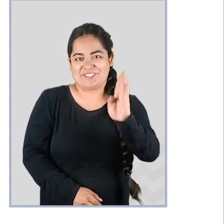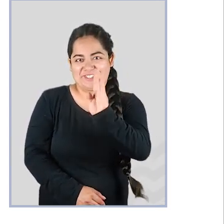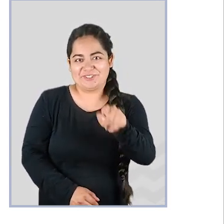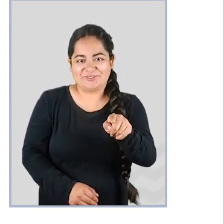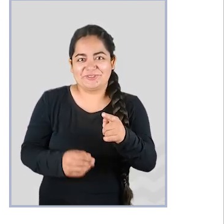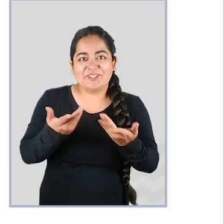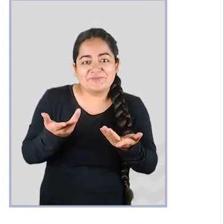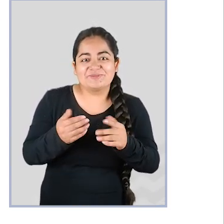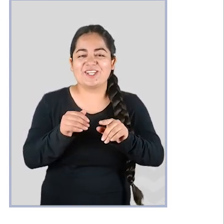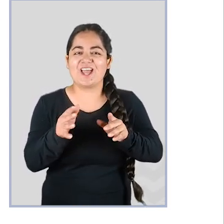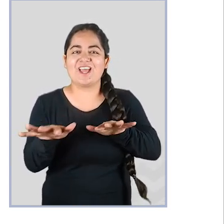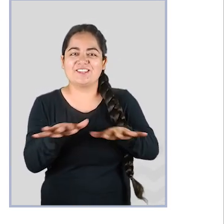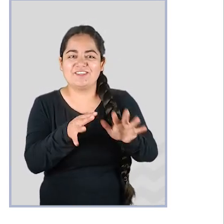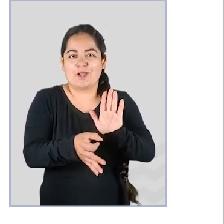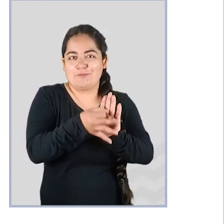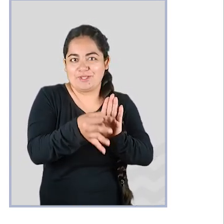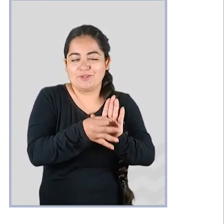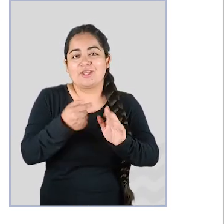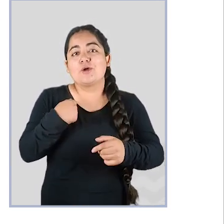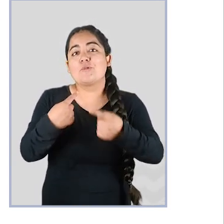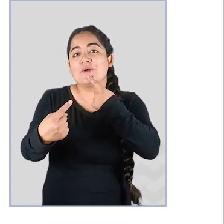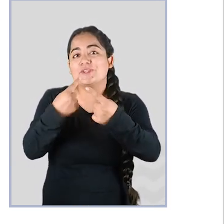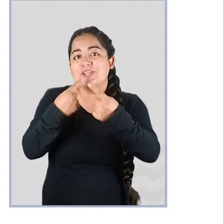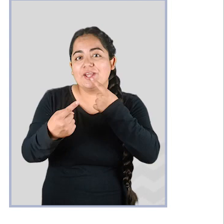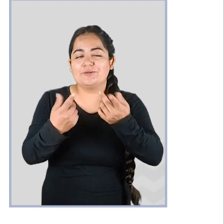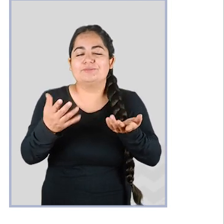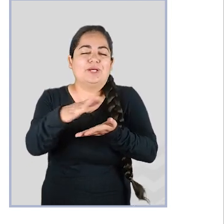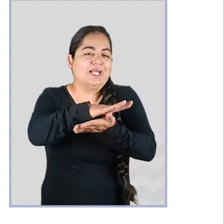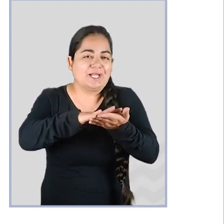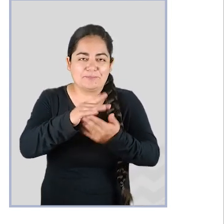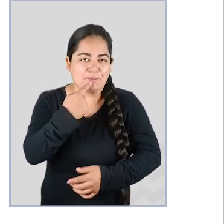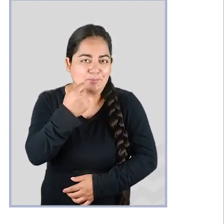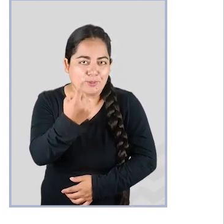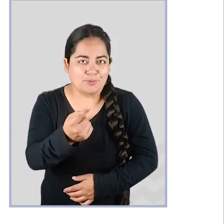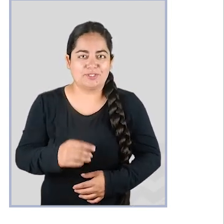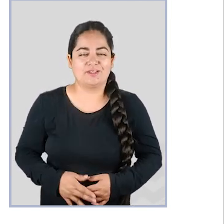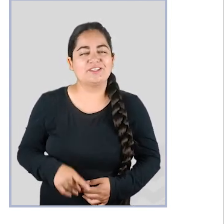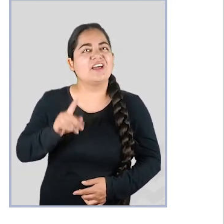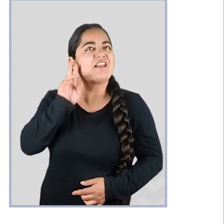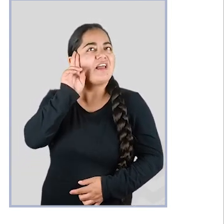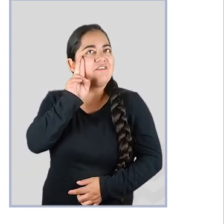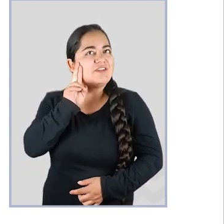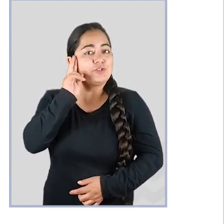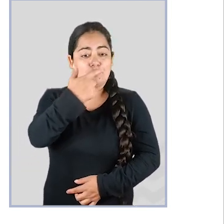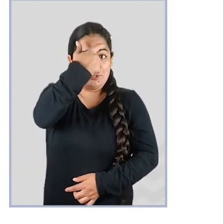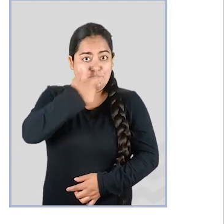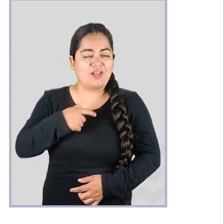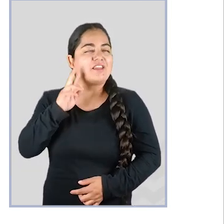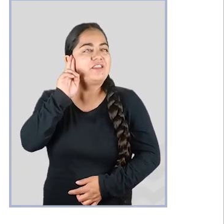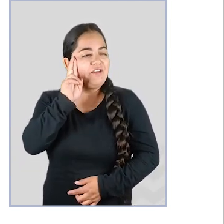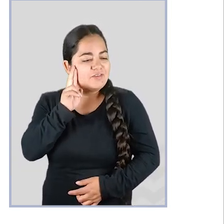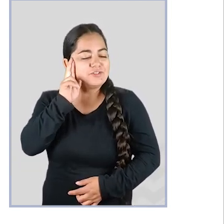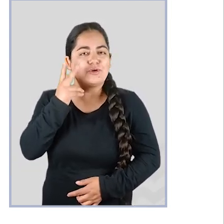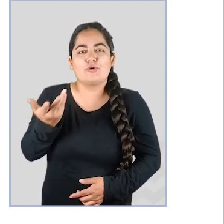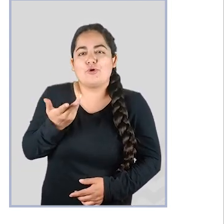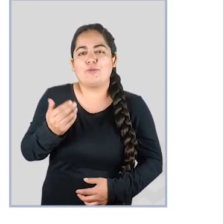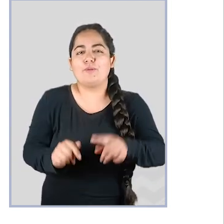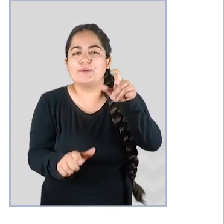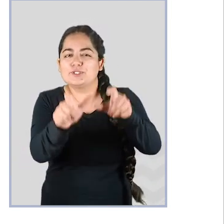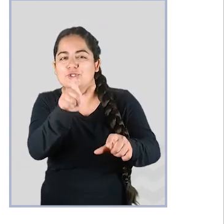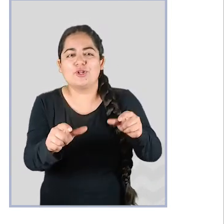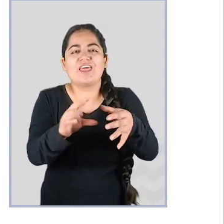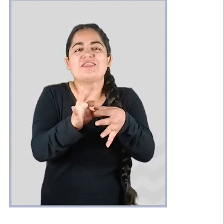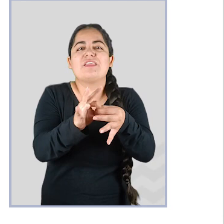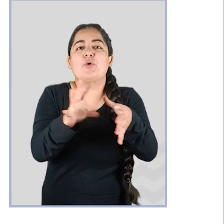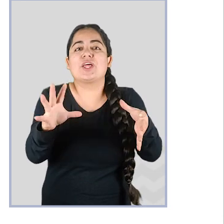Y en los cuestionarios, hay preguntas que llevan, por ejemplo, a la autorreflexión del estudiante sobre el compromiso democrático y sobre